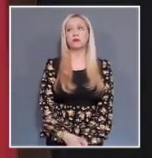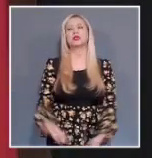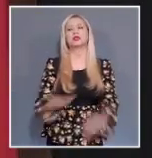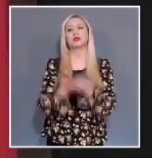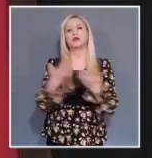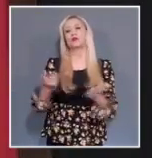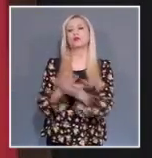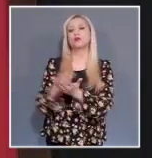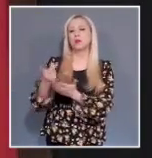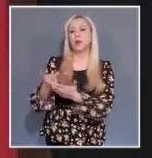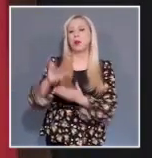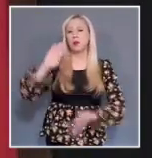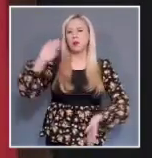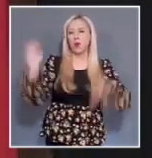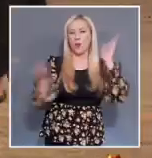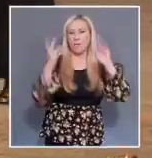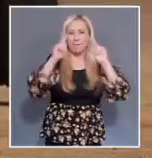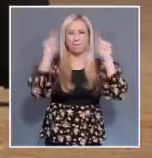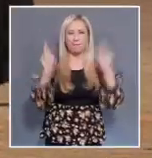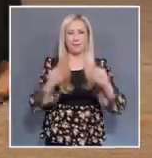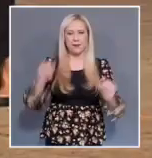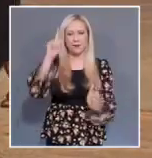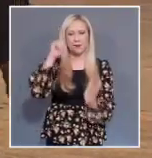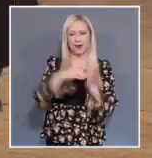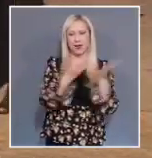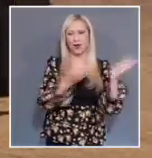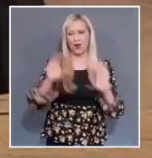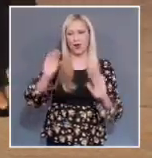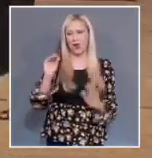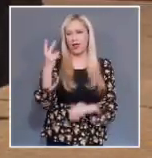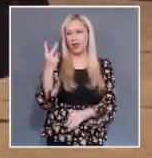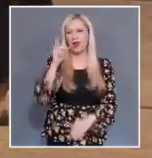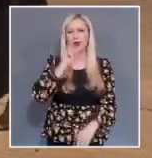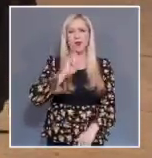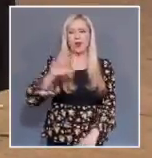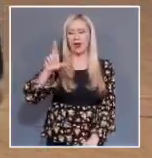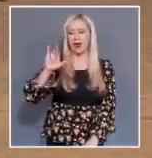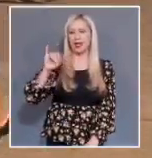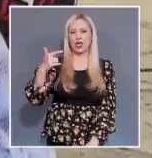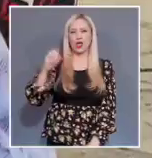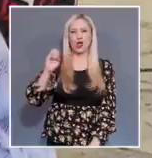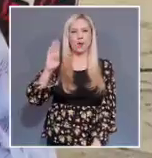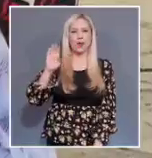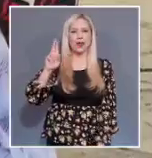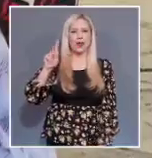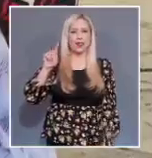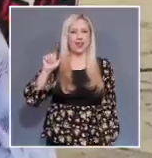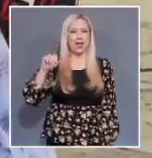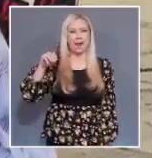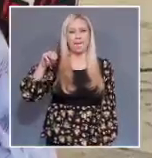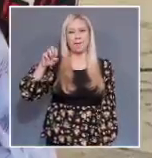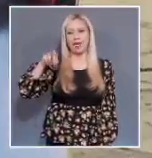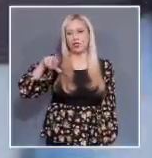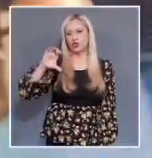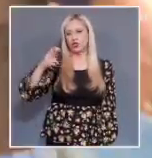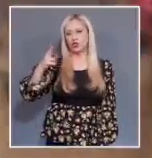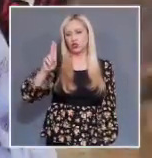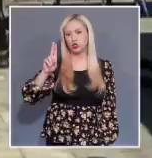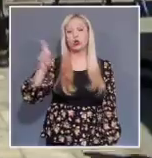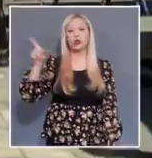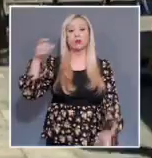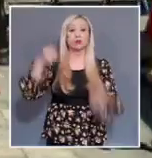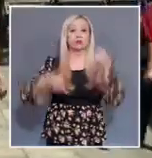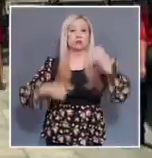Paz 1992, Rigoberta Menchú, destacó los aportes de la jurisprudencia de la Corte Interamericana para la dignificación